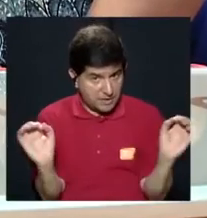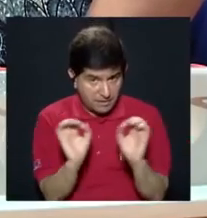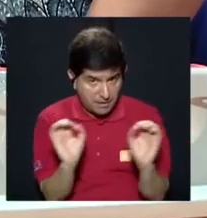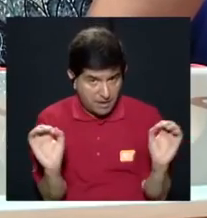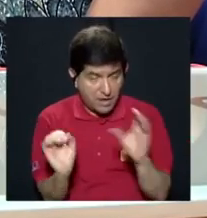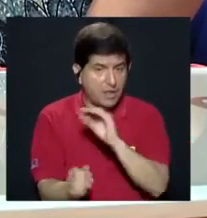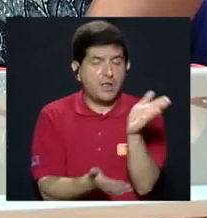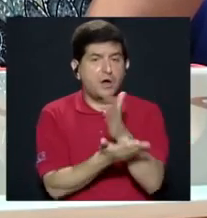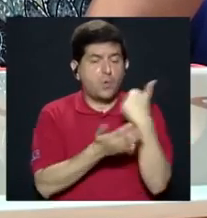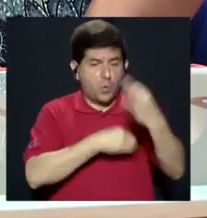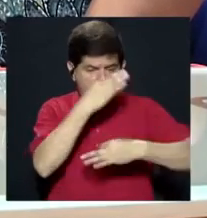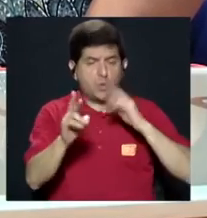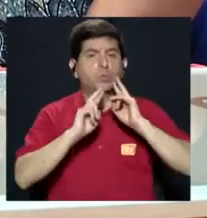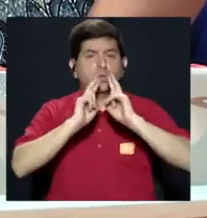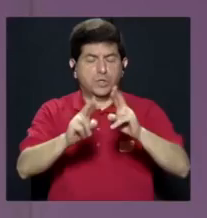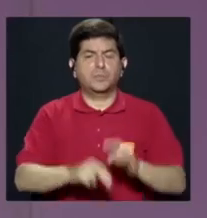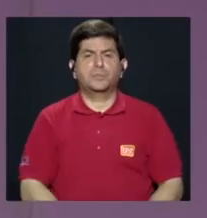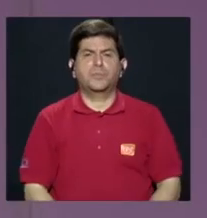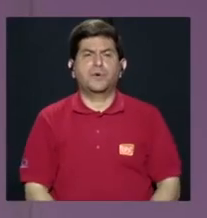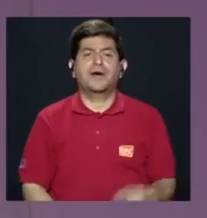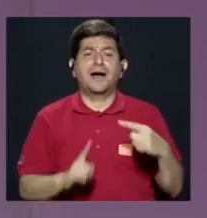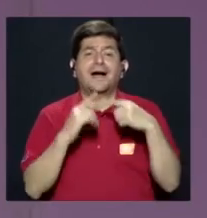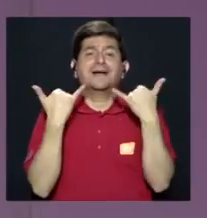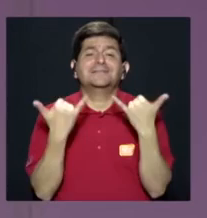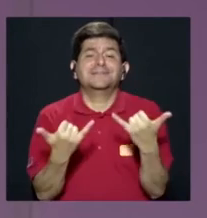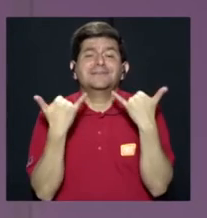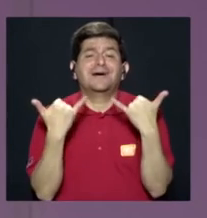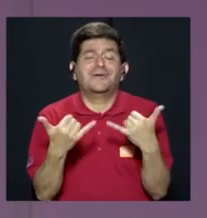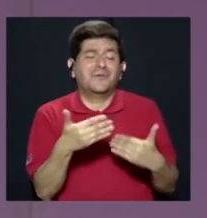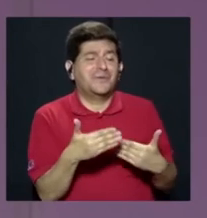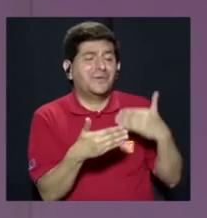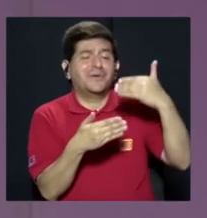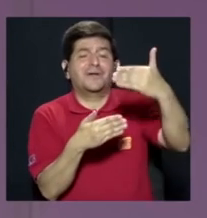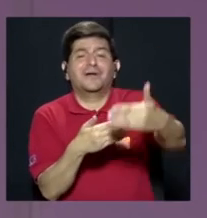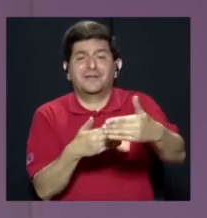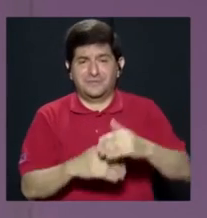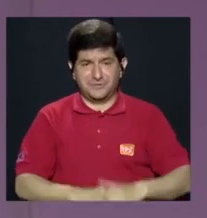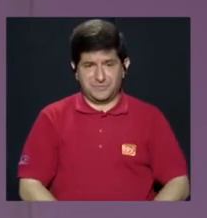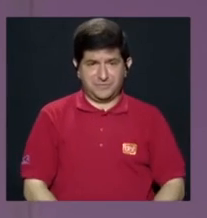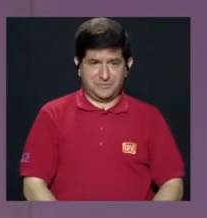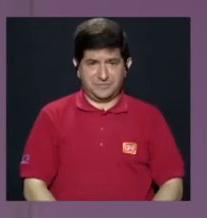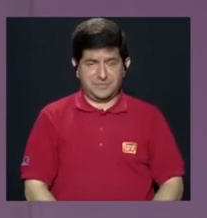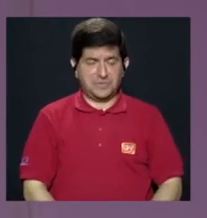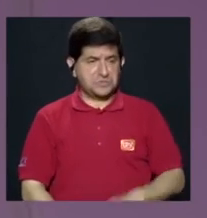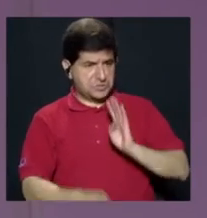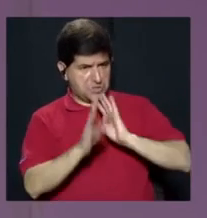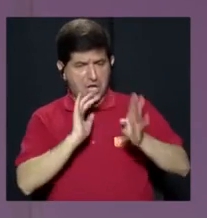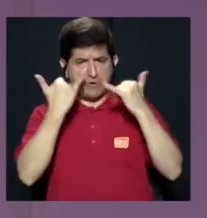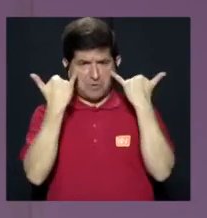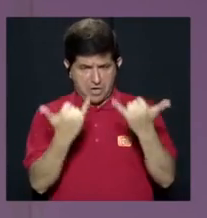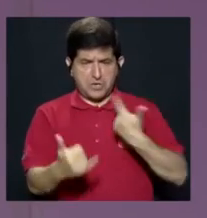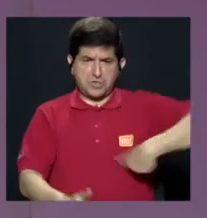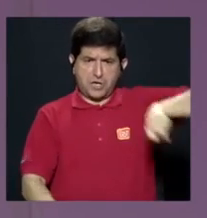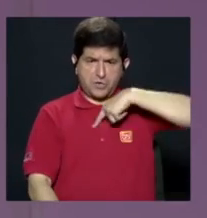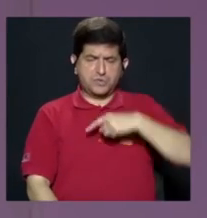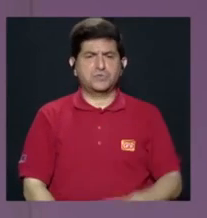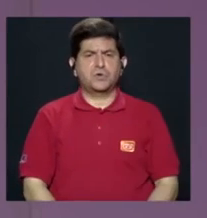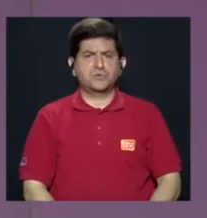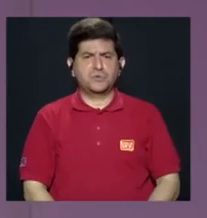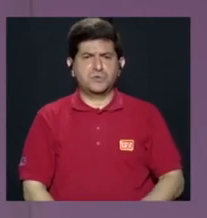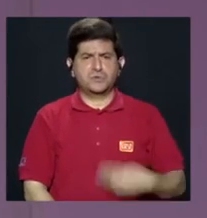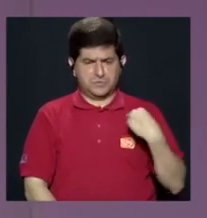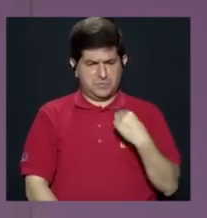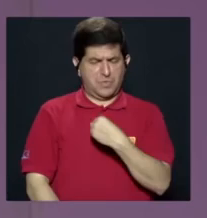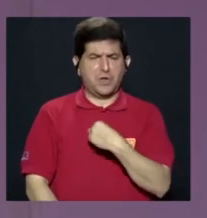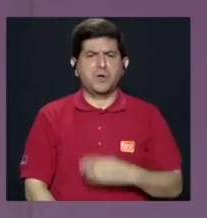o si ha tenido algún tipo de respuesta? Pues sí, hasta ahorita. Después de que empezamos a hablar de que ya pertenecíamos a Guerreras de Ángeles, de que